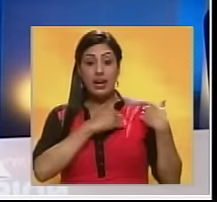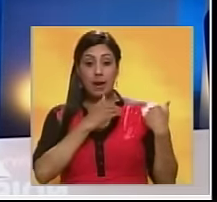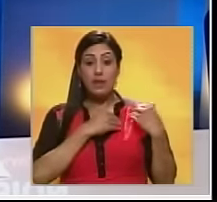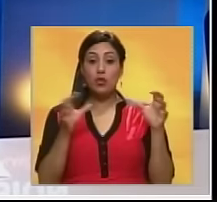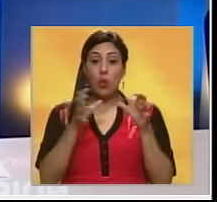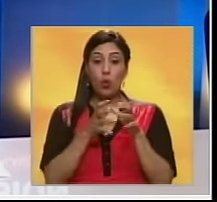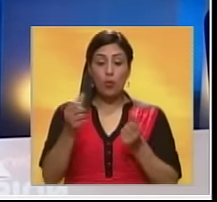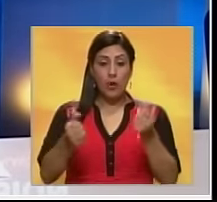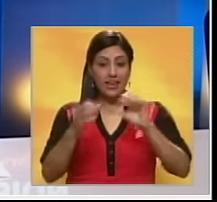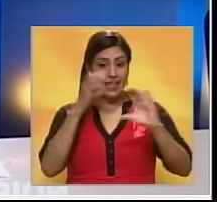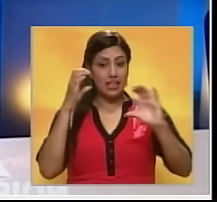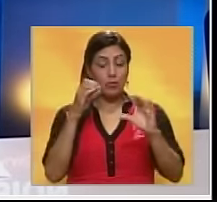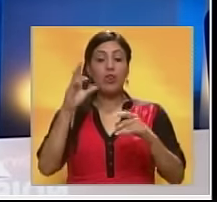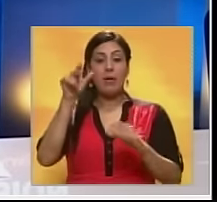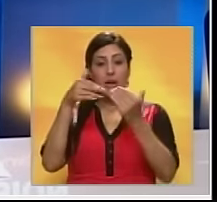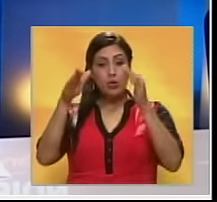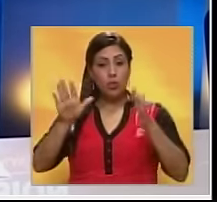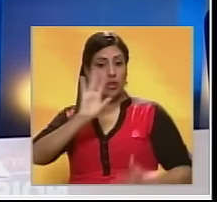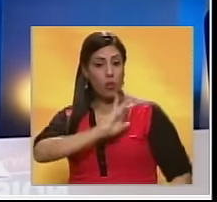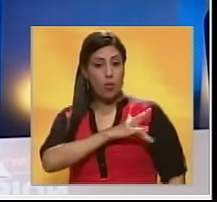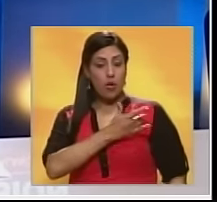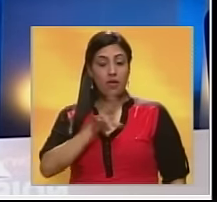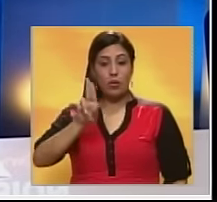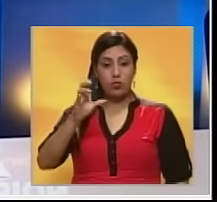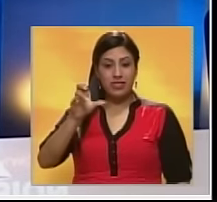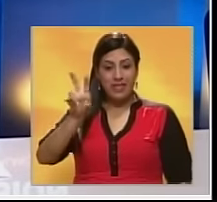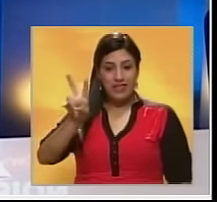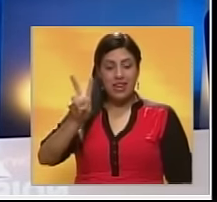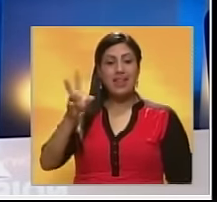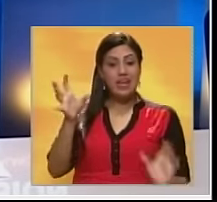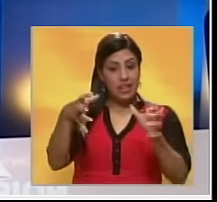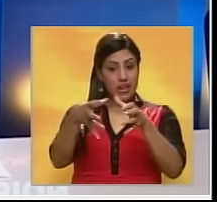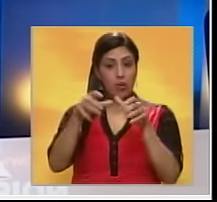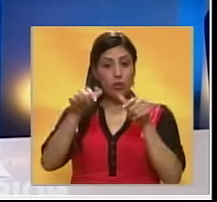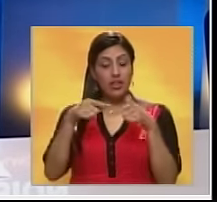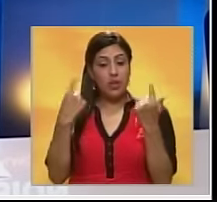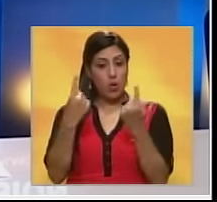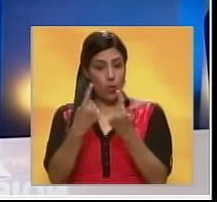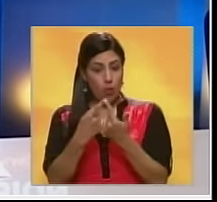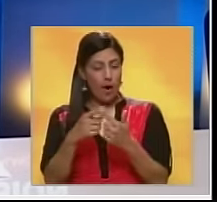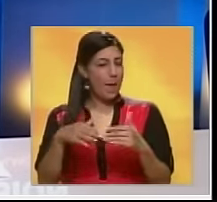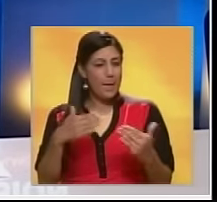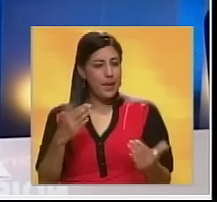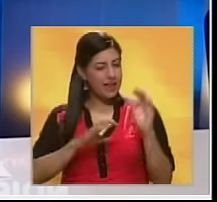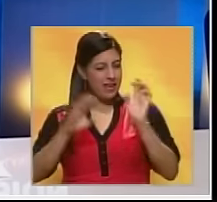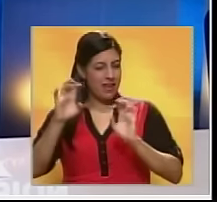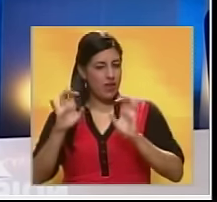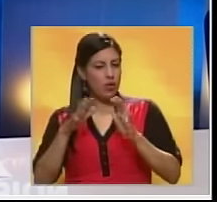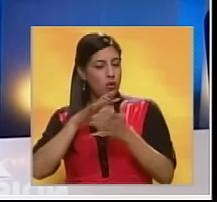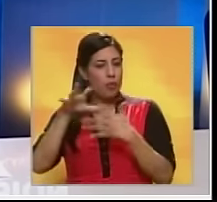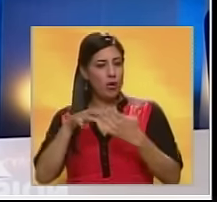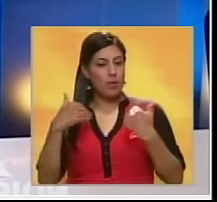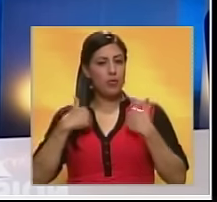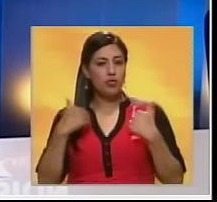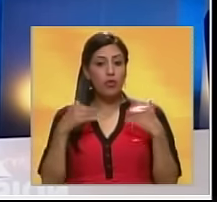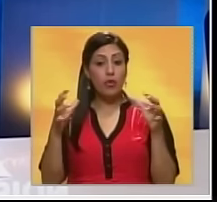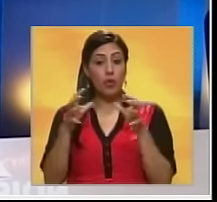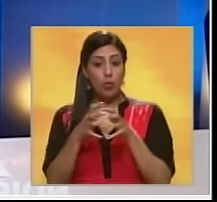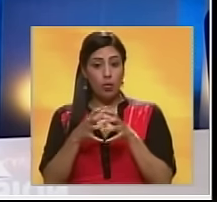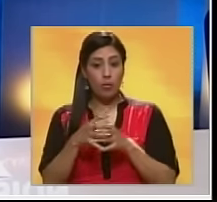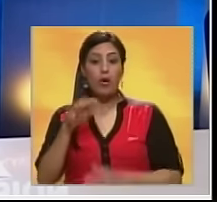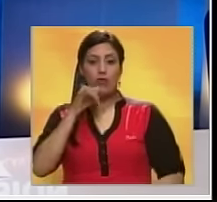Representantes del sector transporte y estudiantes de la Universidad Central de Venezuela se reunieron en esa casa de estudios para evaluar la situación que atraviesa el